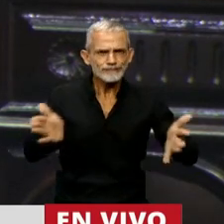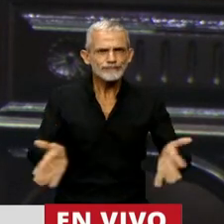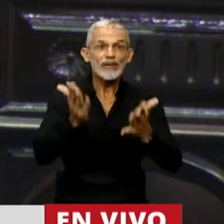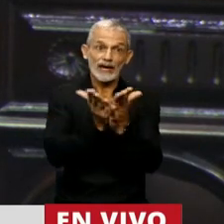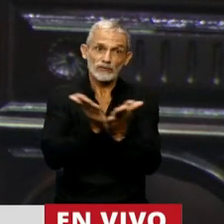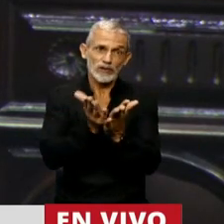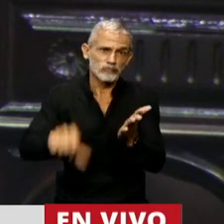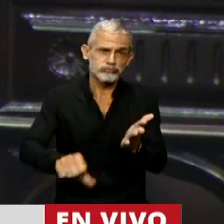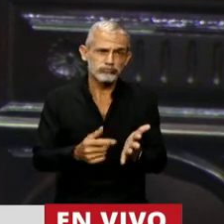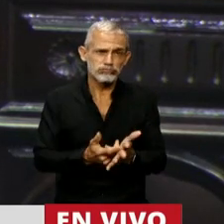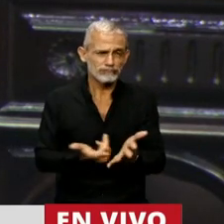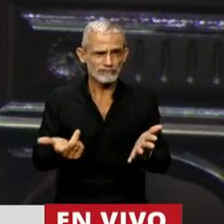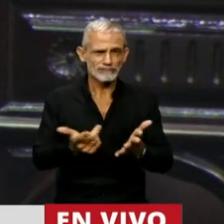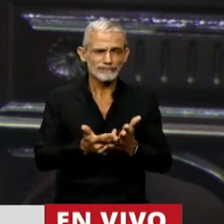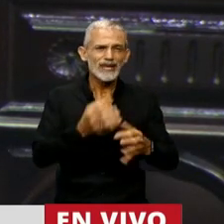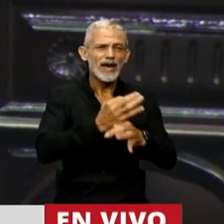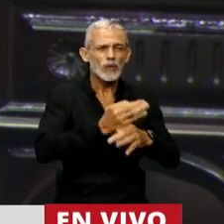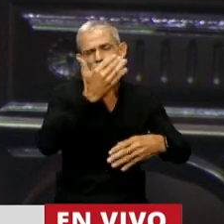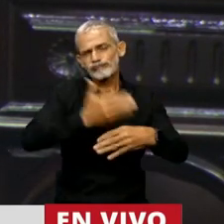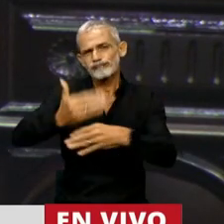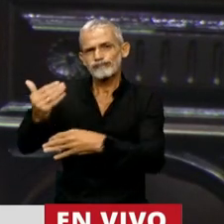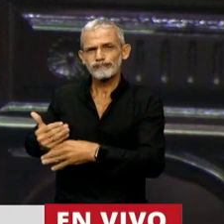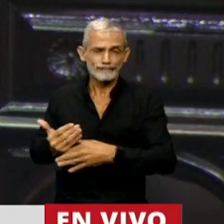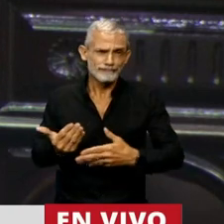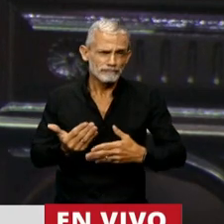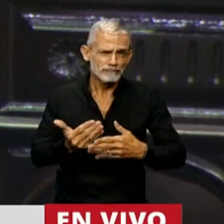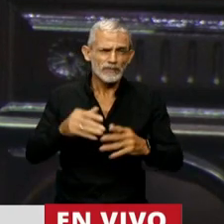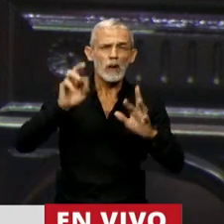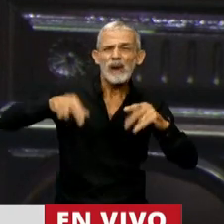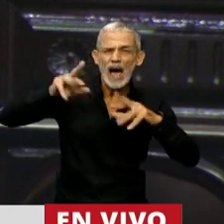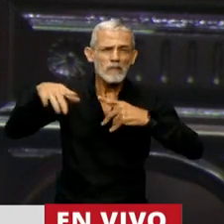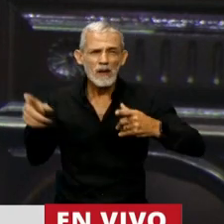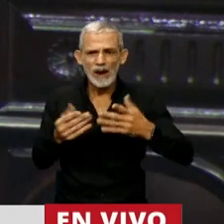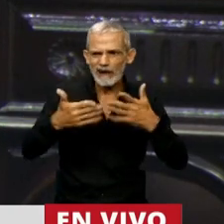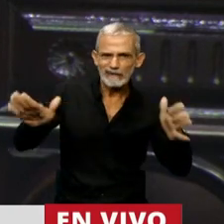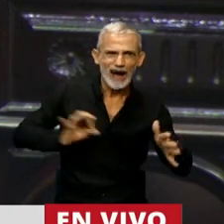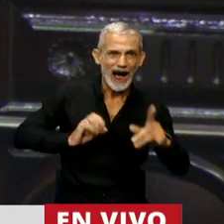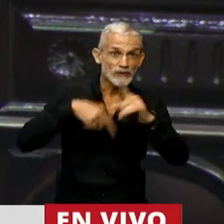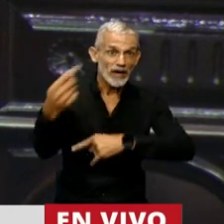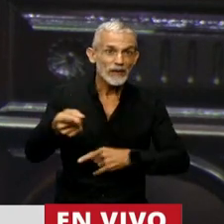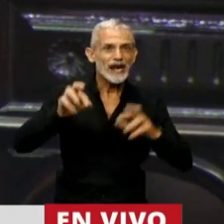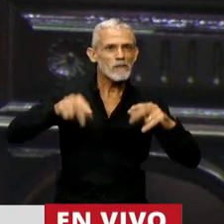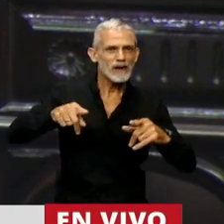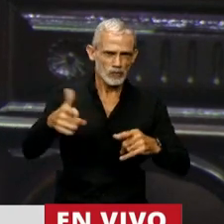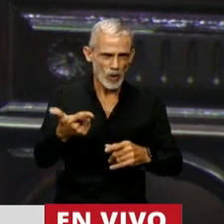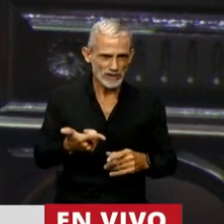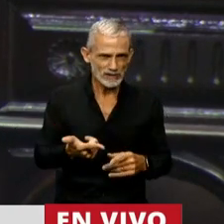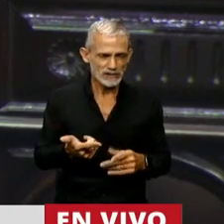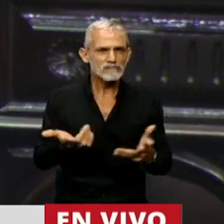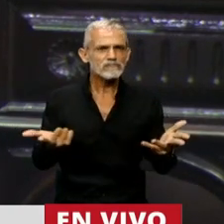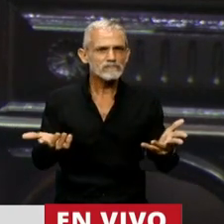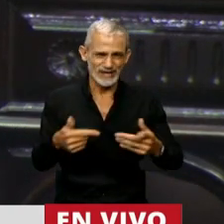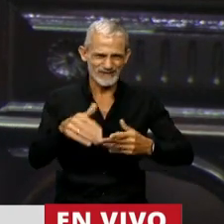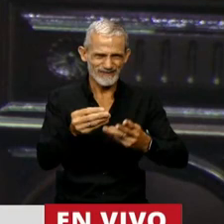poder estudiar y mantienen cerradas las escuelas sin ningún tipo de planificación del ciclo lectivo del año que viene. Y